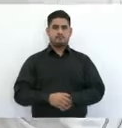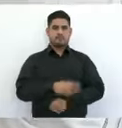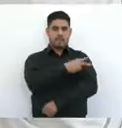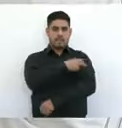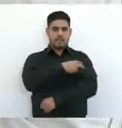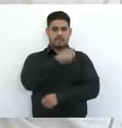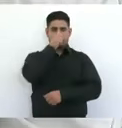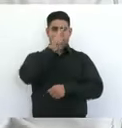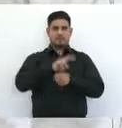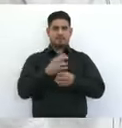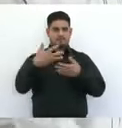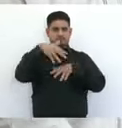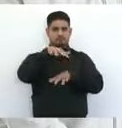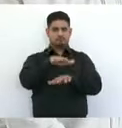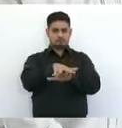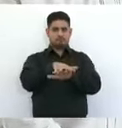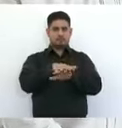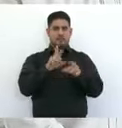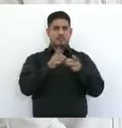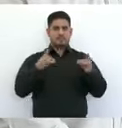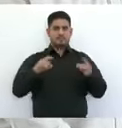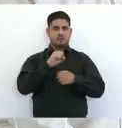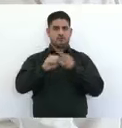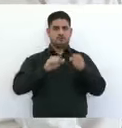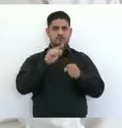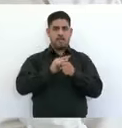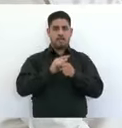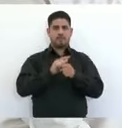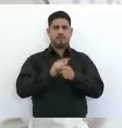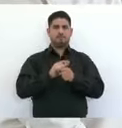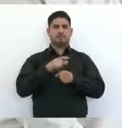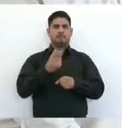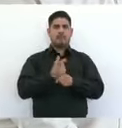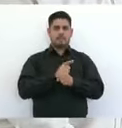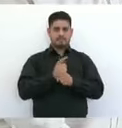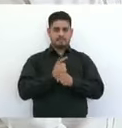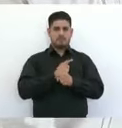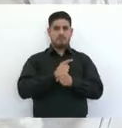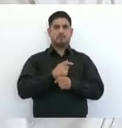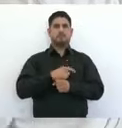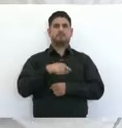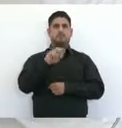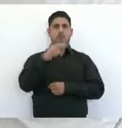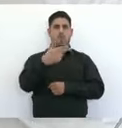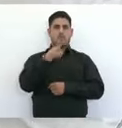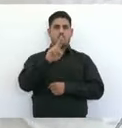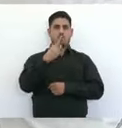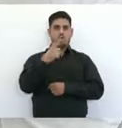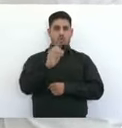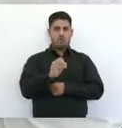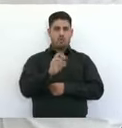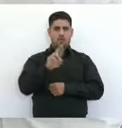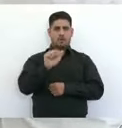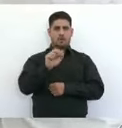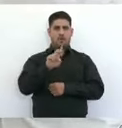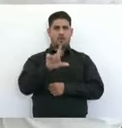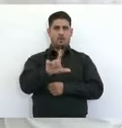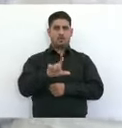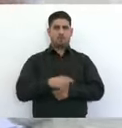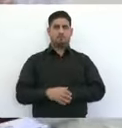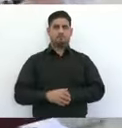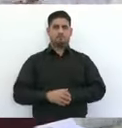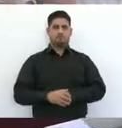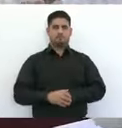Subsecretario de Inclusión Productiva y Desarrollo Social, licenciado Hugo Raúl Paulín Hernández.